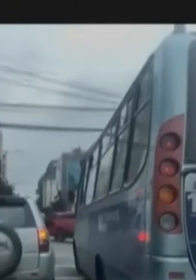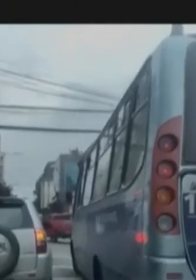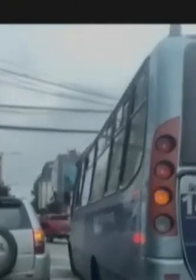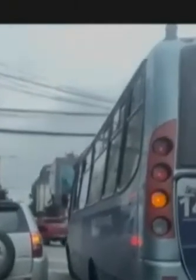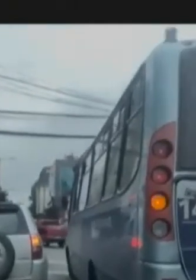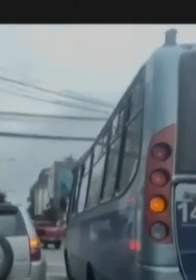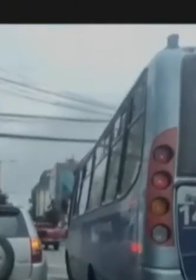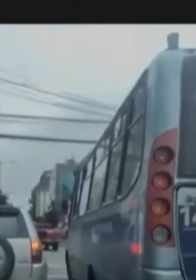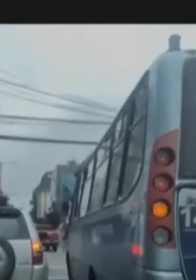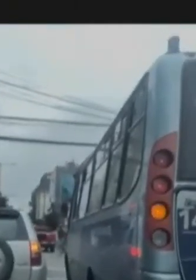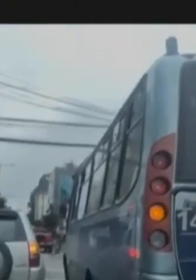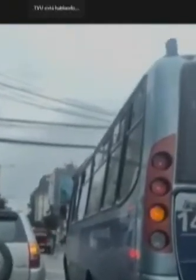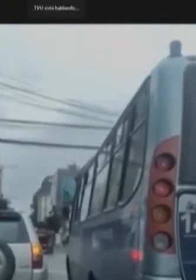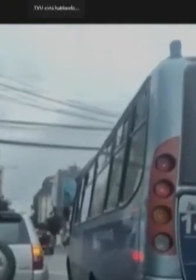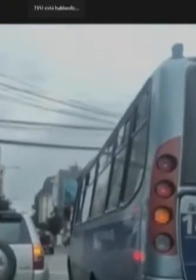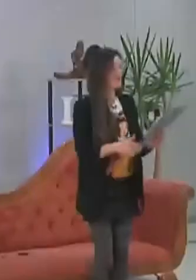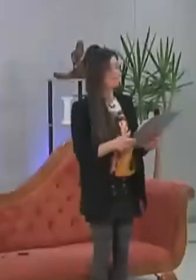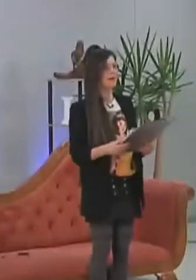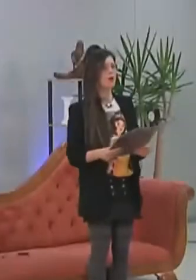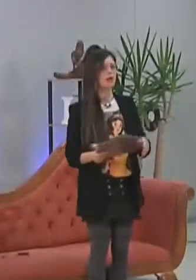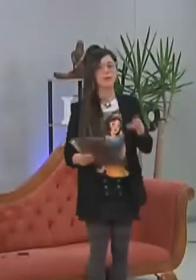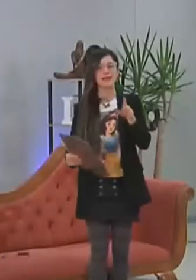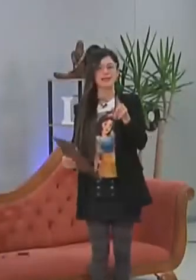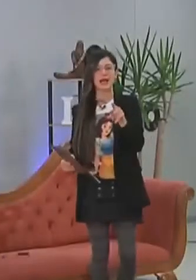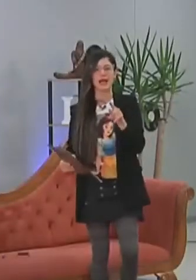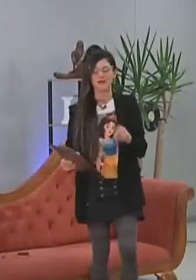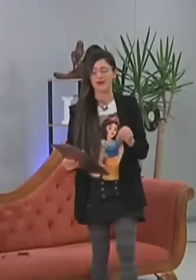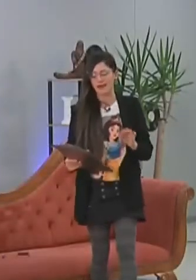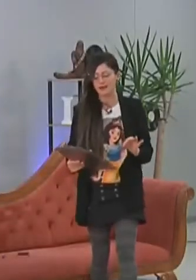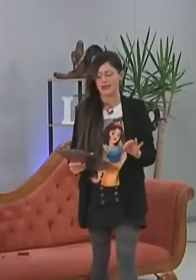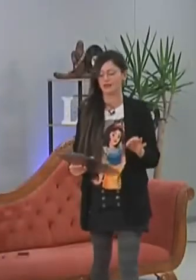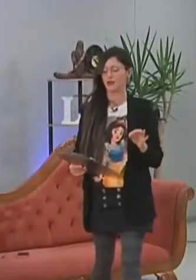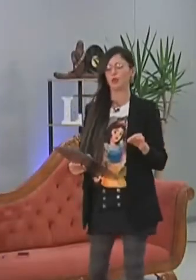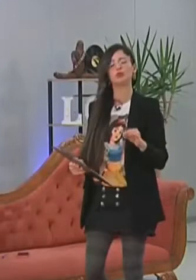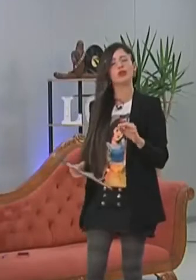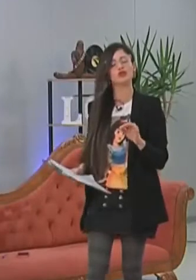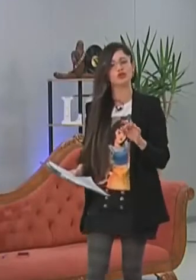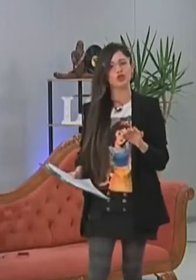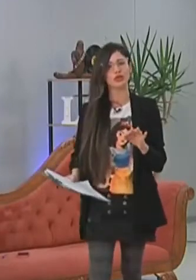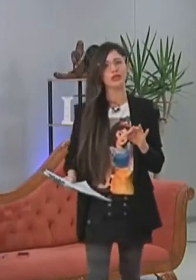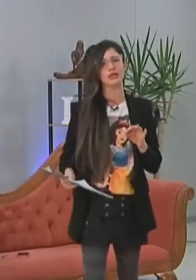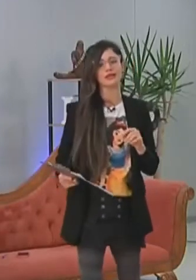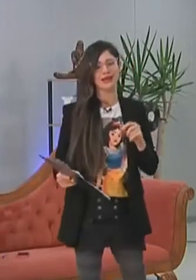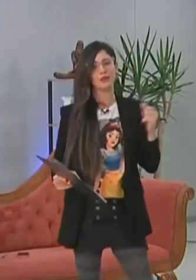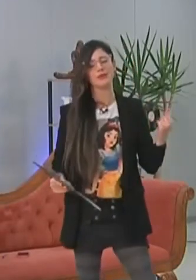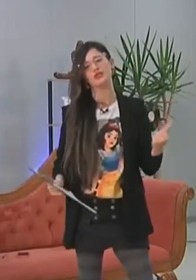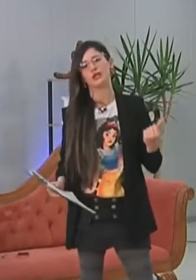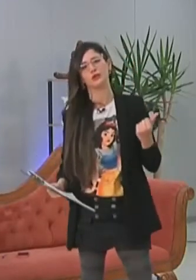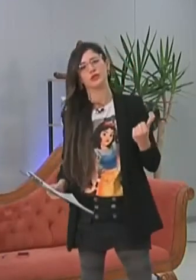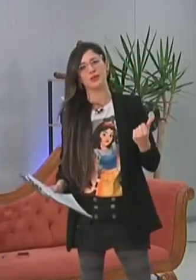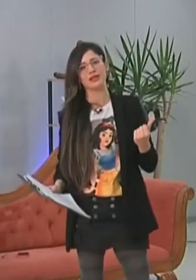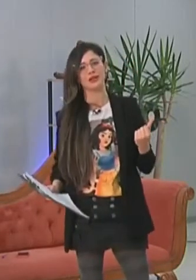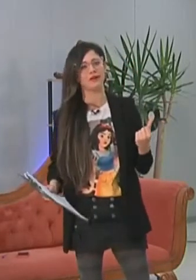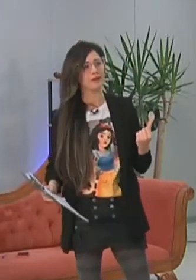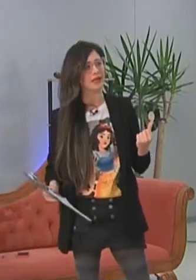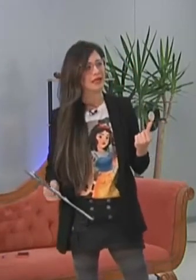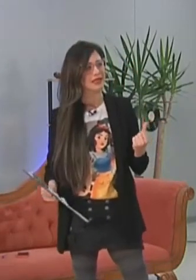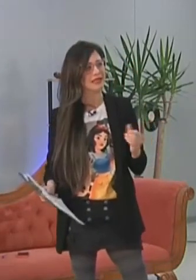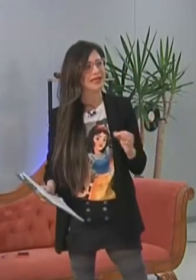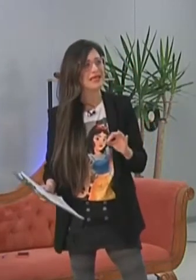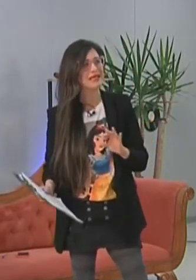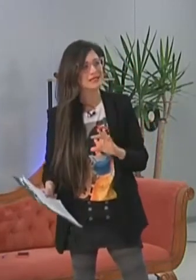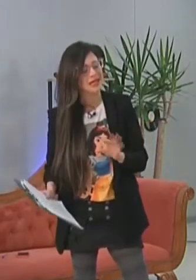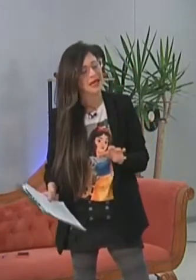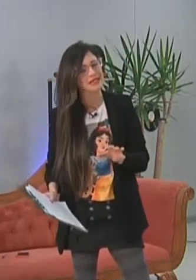chao. Nosotros nos vamos entonces... Vamos, ¿les parece a ver, seguir viendo los puntos de control que estábamos mencionando justamente con Javier para que la